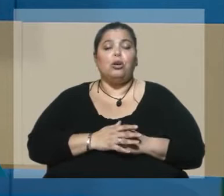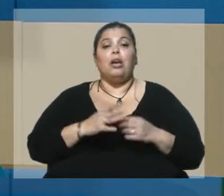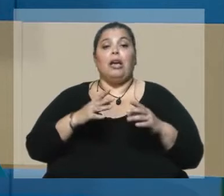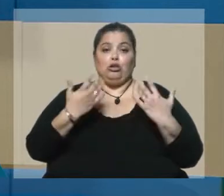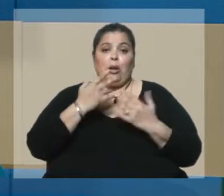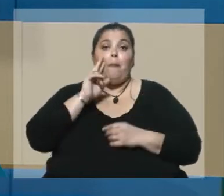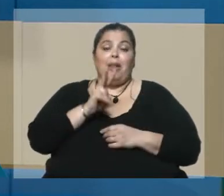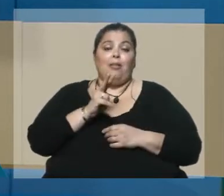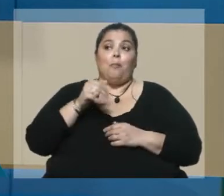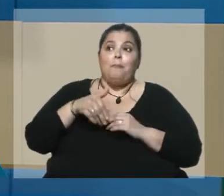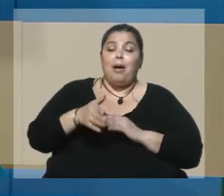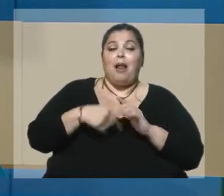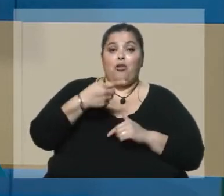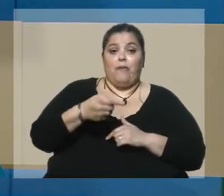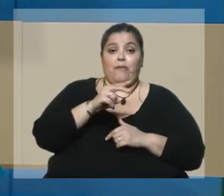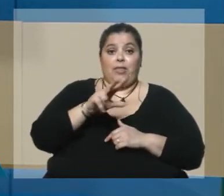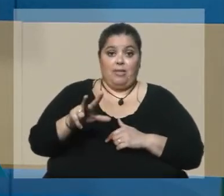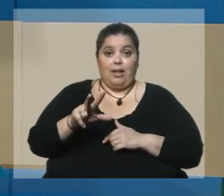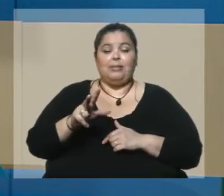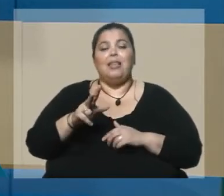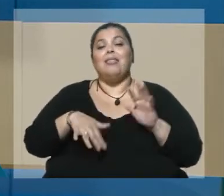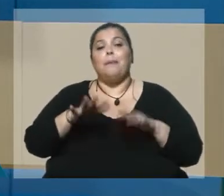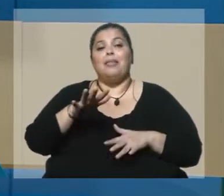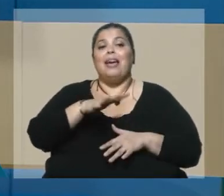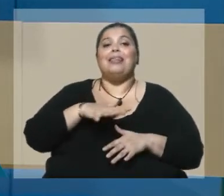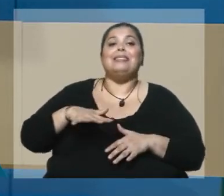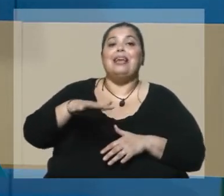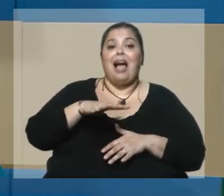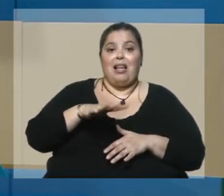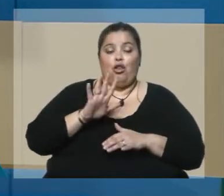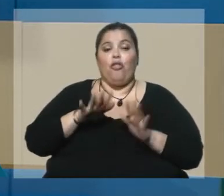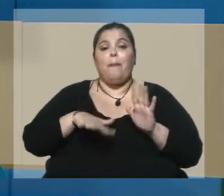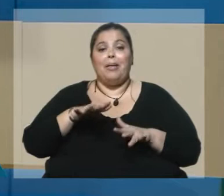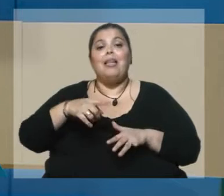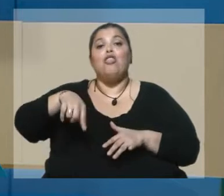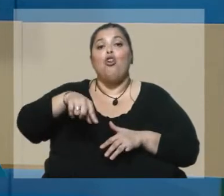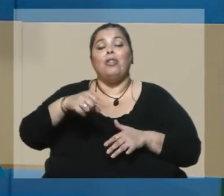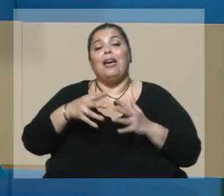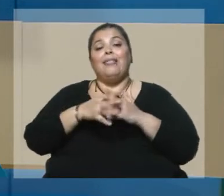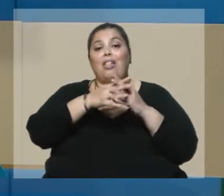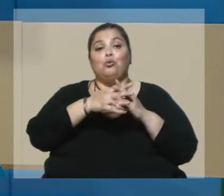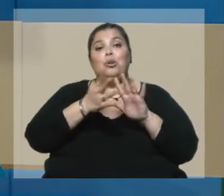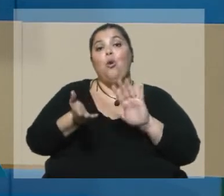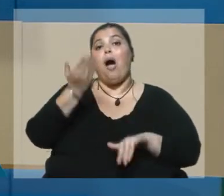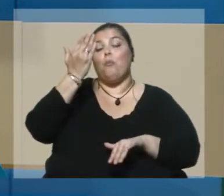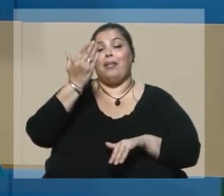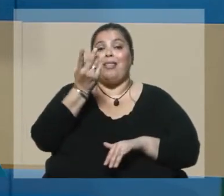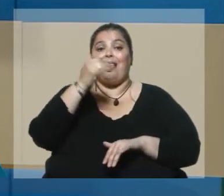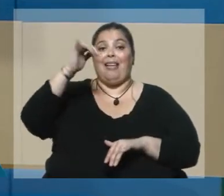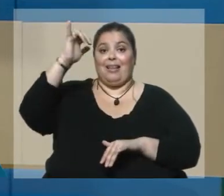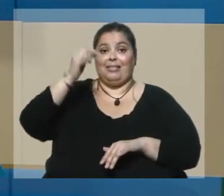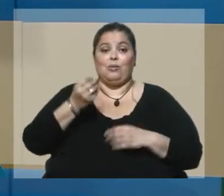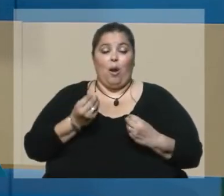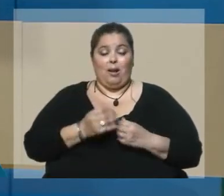de cara 2023 que es los escenarios en donde Estados Unidos sube la tasa de interés y la sube muy rápido En definitiva